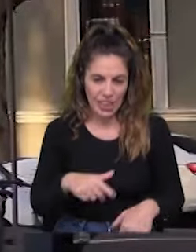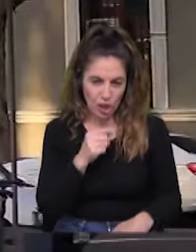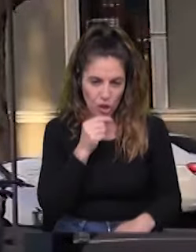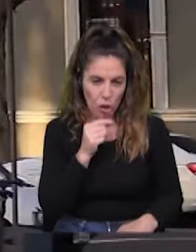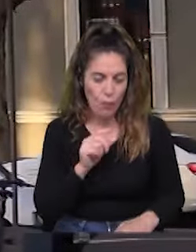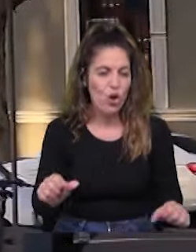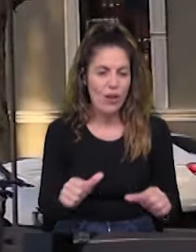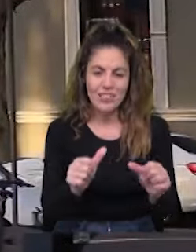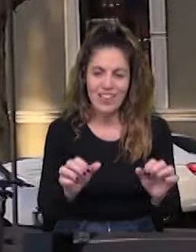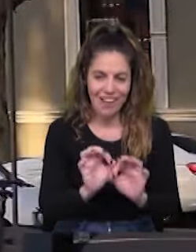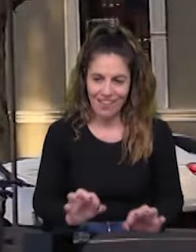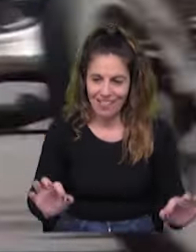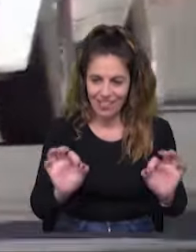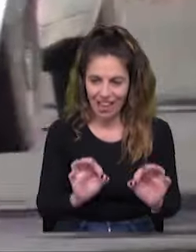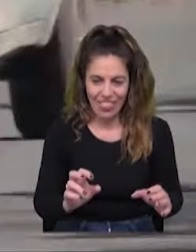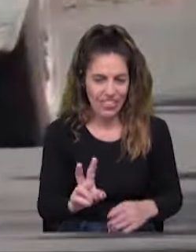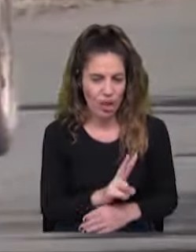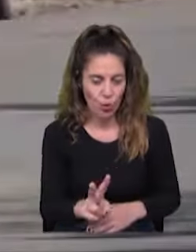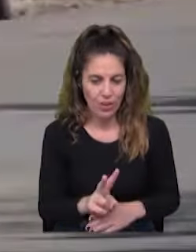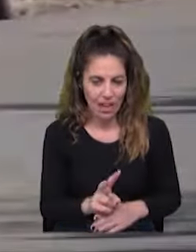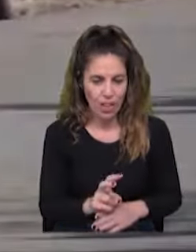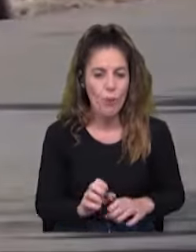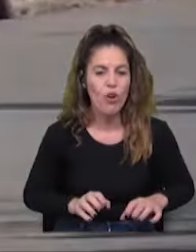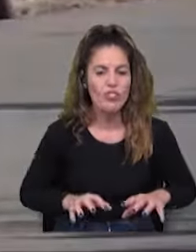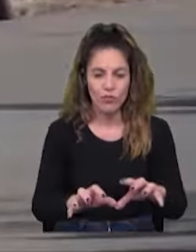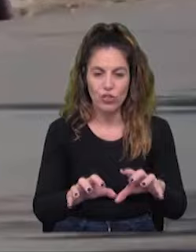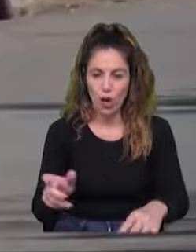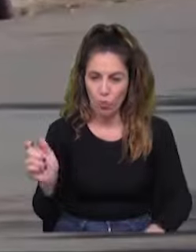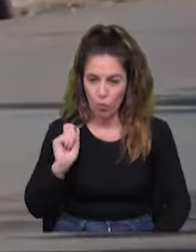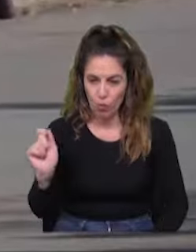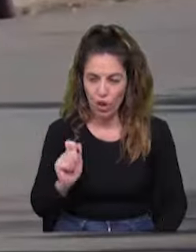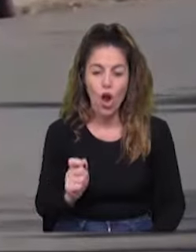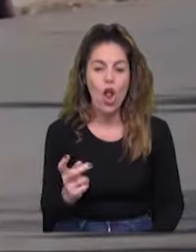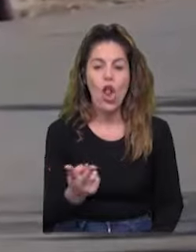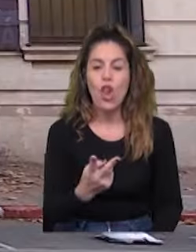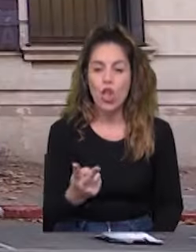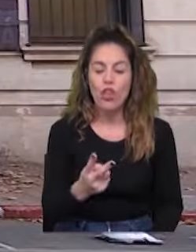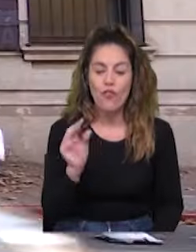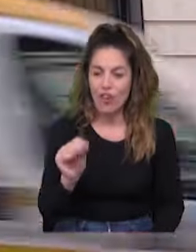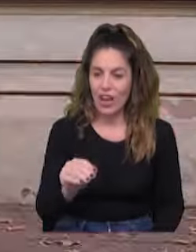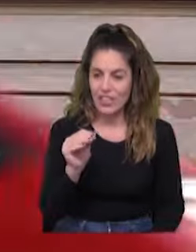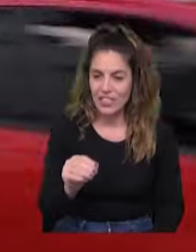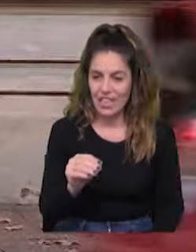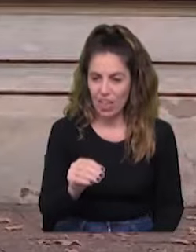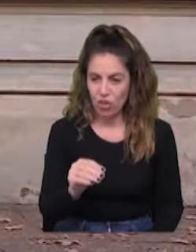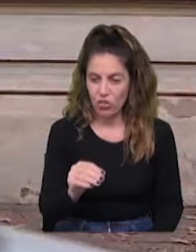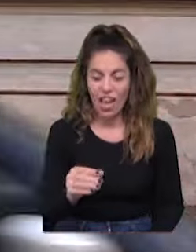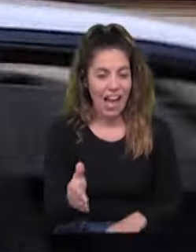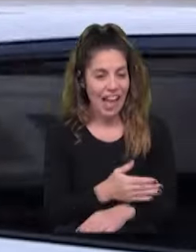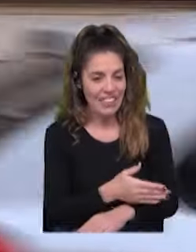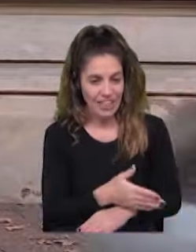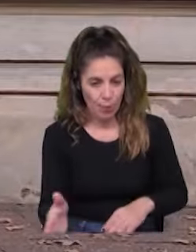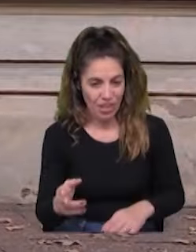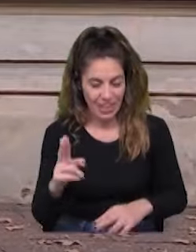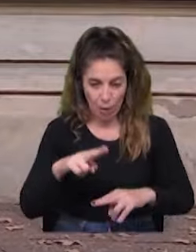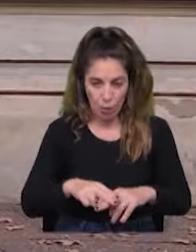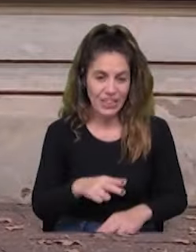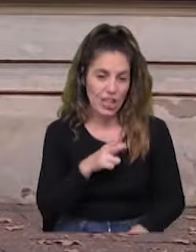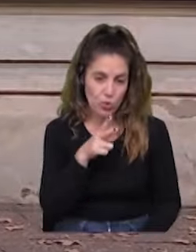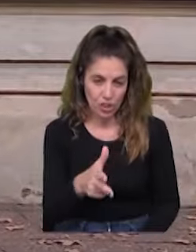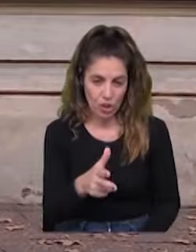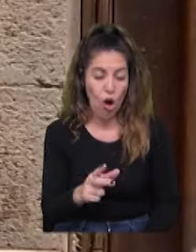contumacia de los de deberes inherentes a los funcionarios públicos ambos organismos Fueron advertidos por gustamante antes y después de la muerte de su